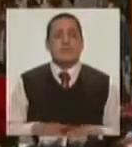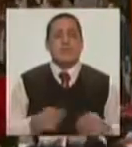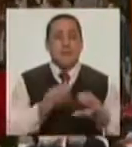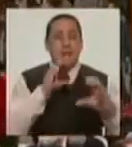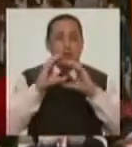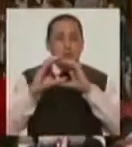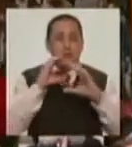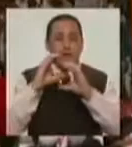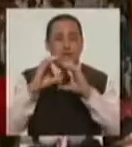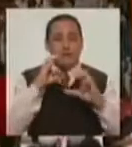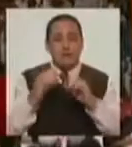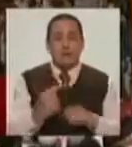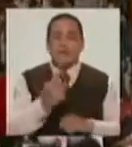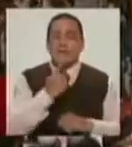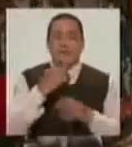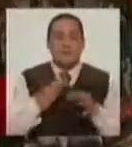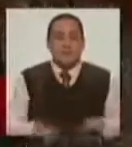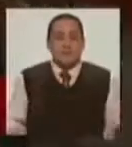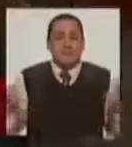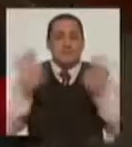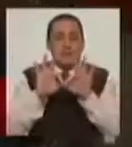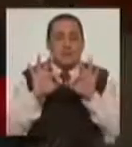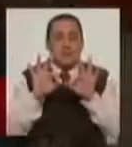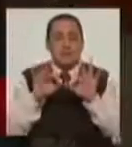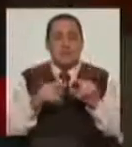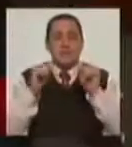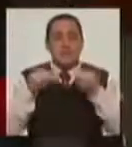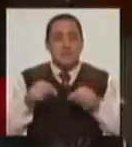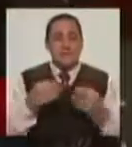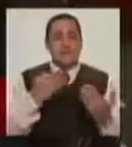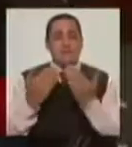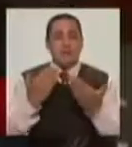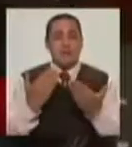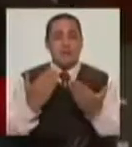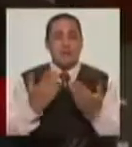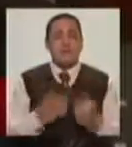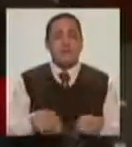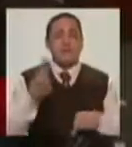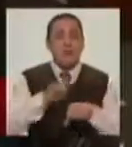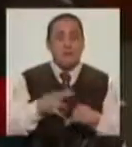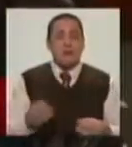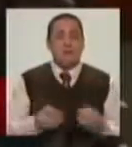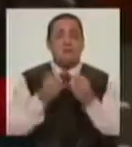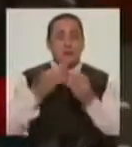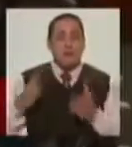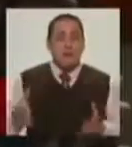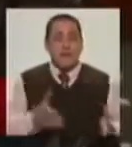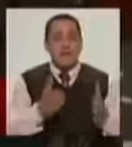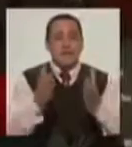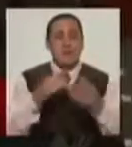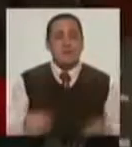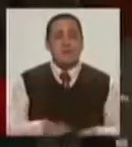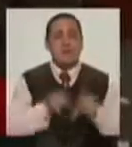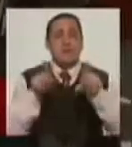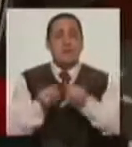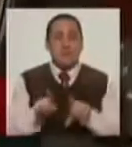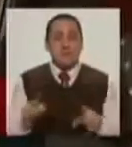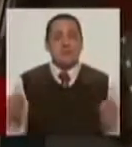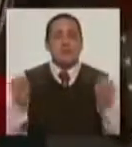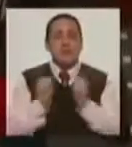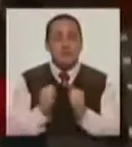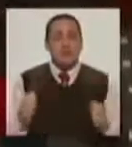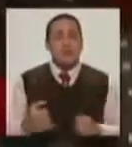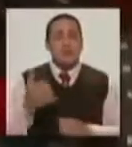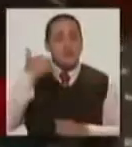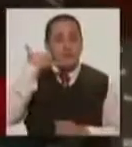La comunicación es importante, de esa naturaleza, no solamente por la carretera, sino también a